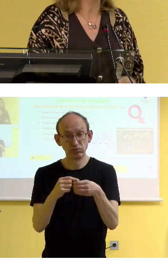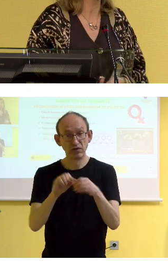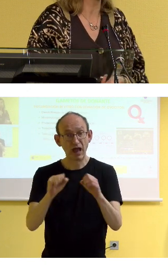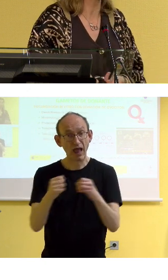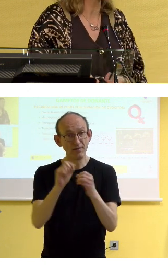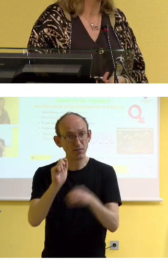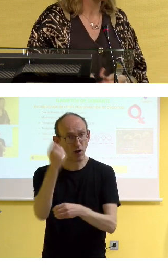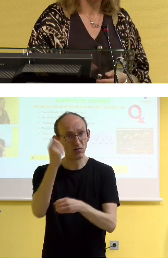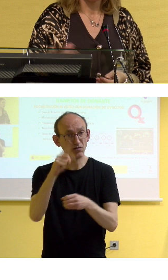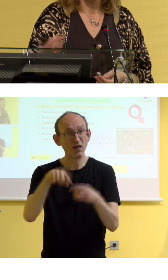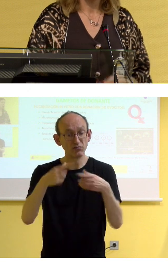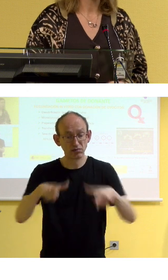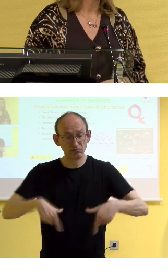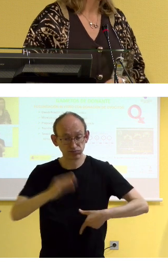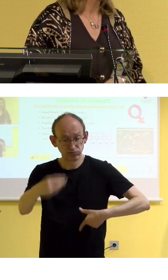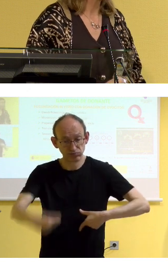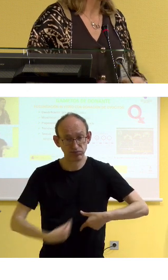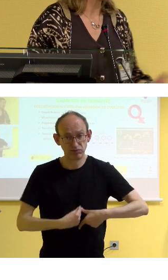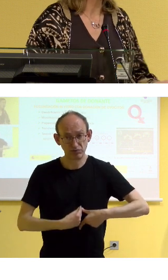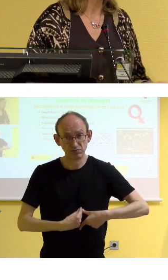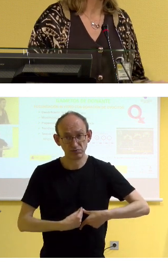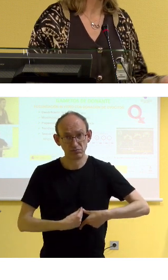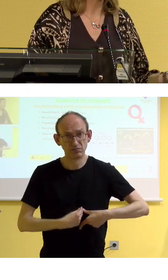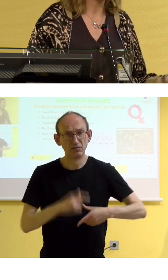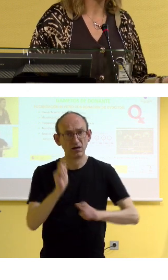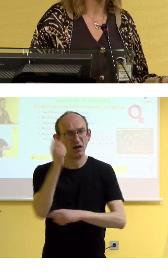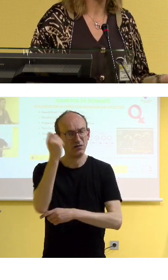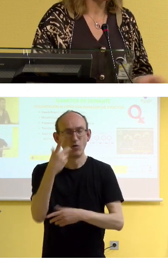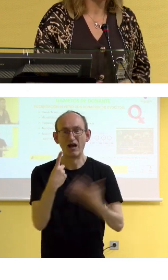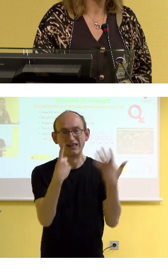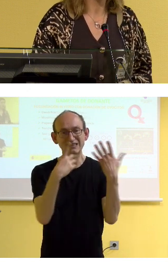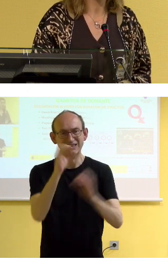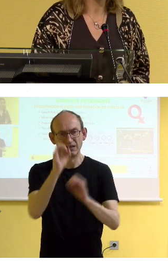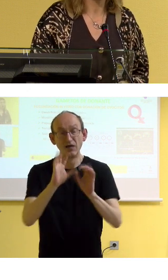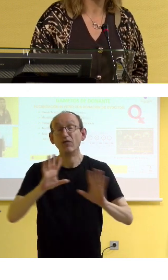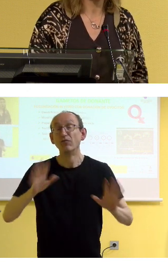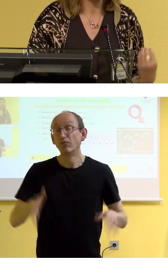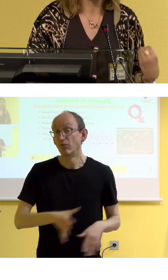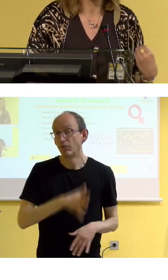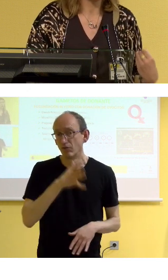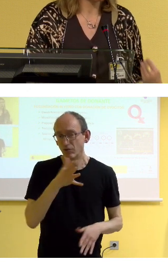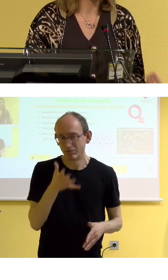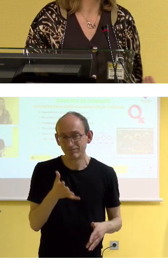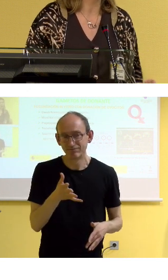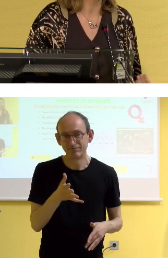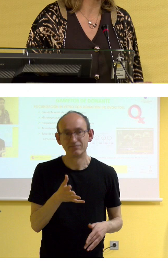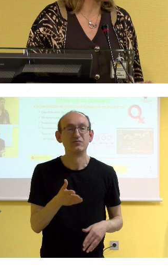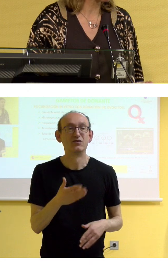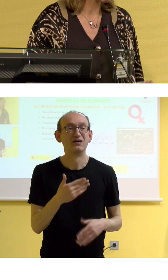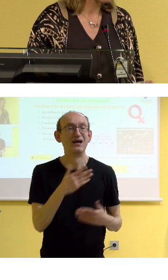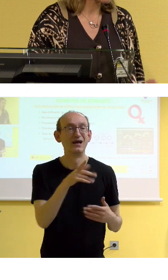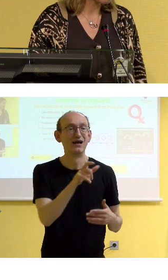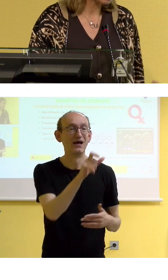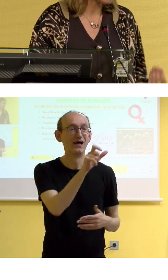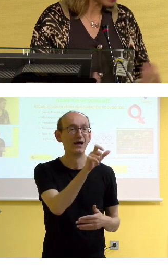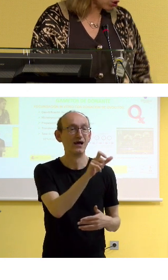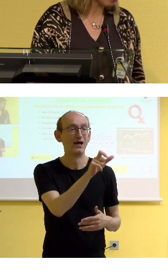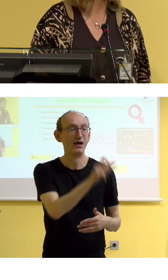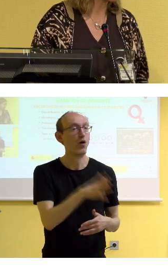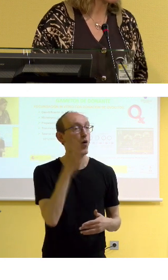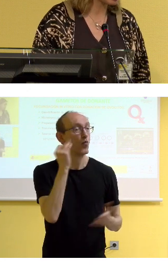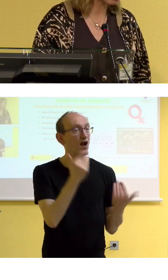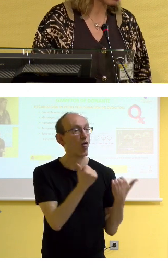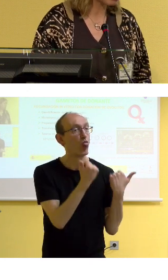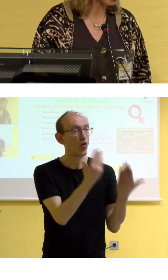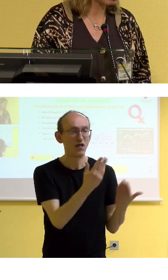y transferimos. Tasa de éxito, claro, un 60%, pero ¿esto por qué? Porque va ligado a la edad de las donantes. Las donantes son